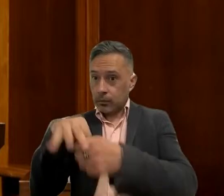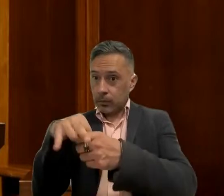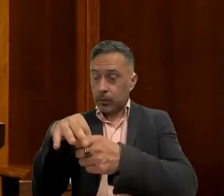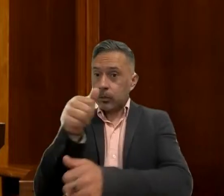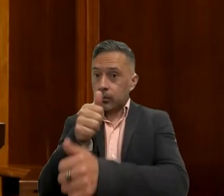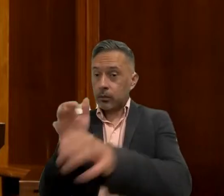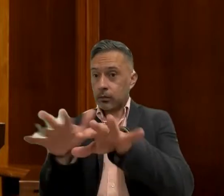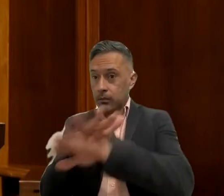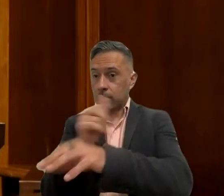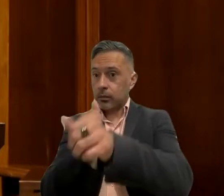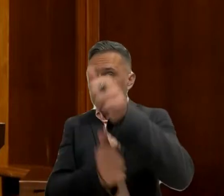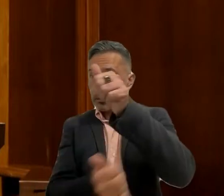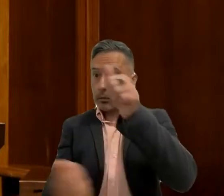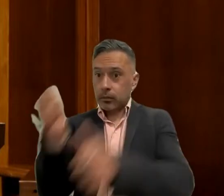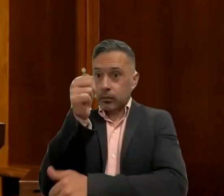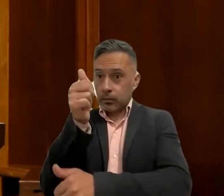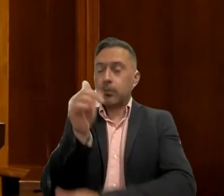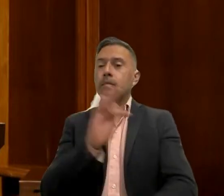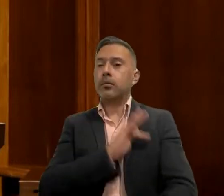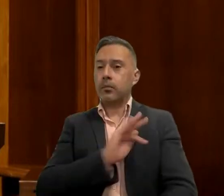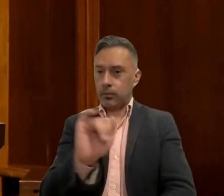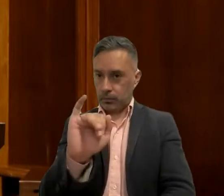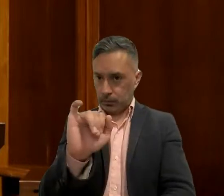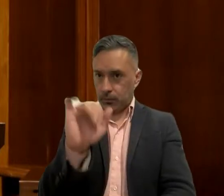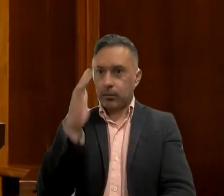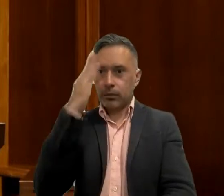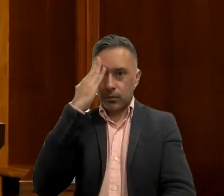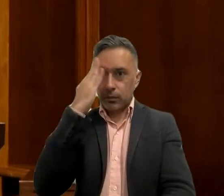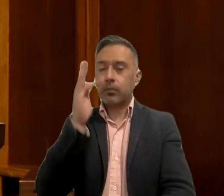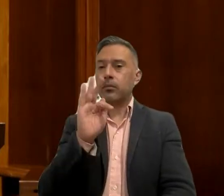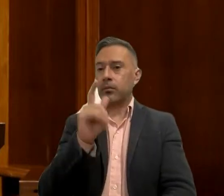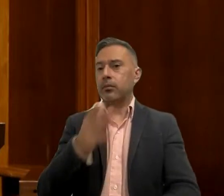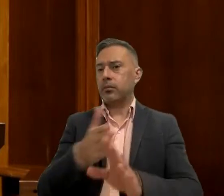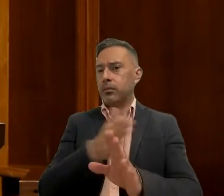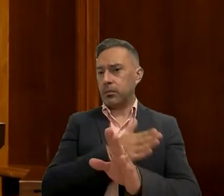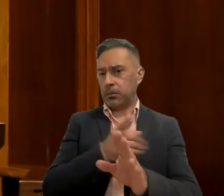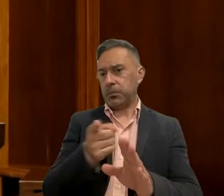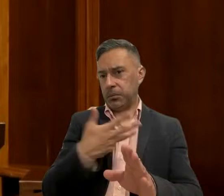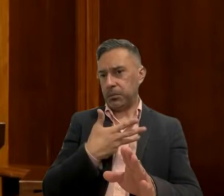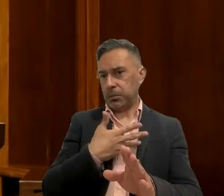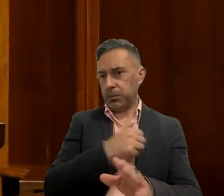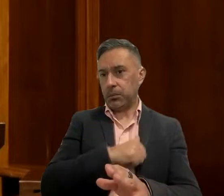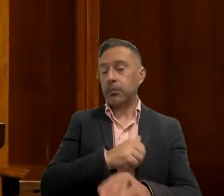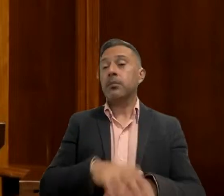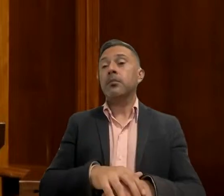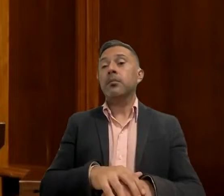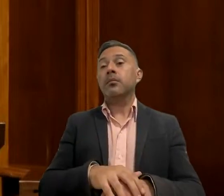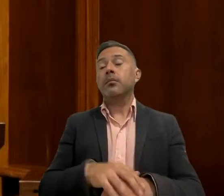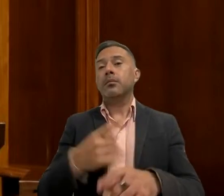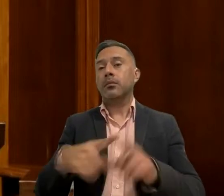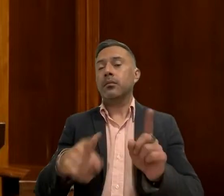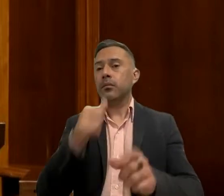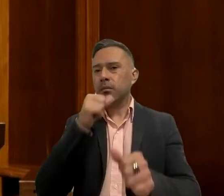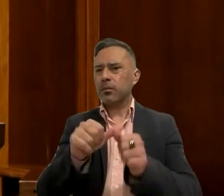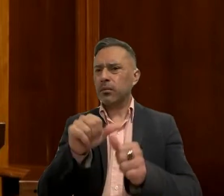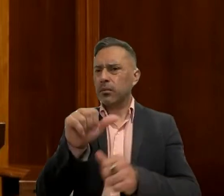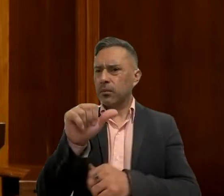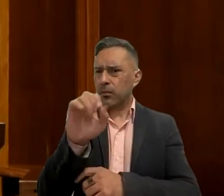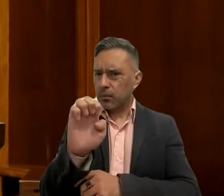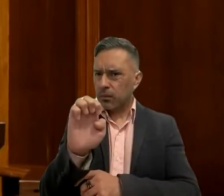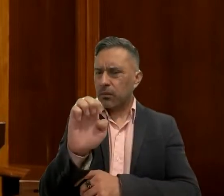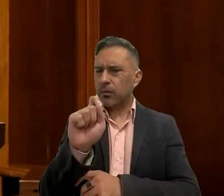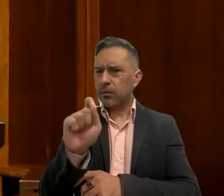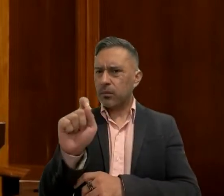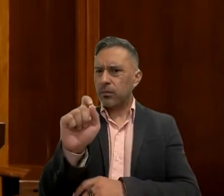como propietarias a menos que hayan estado en ejercicio. Inciso C a inciso E, puntos suspensivos.